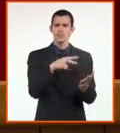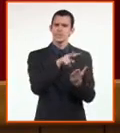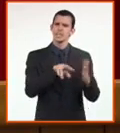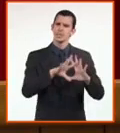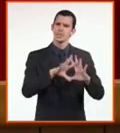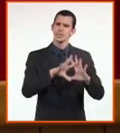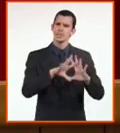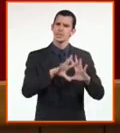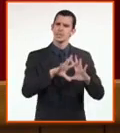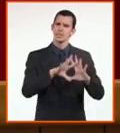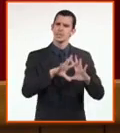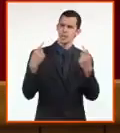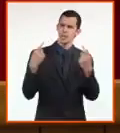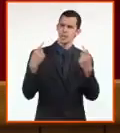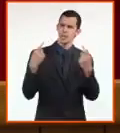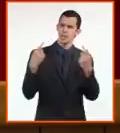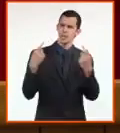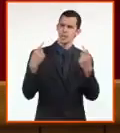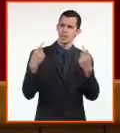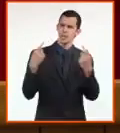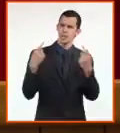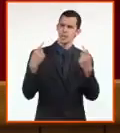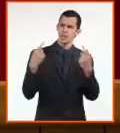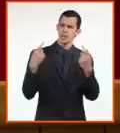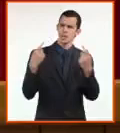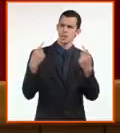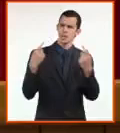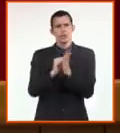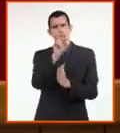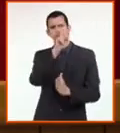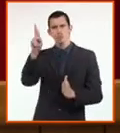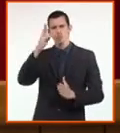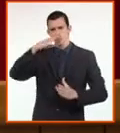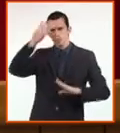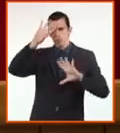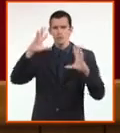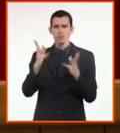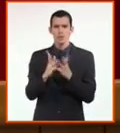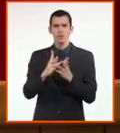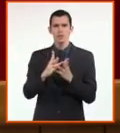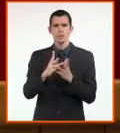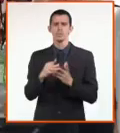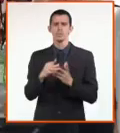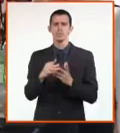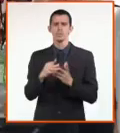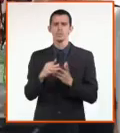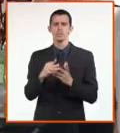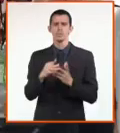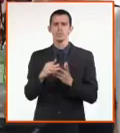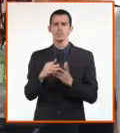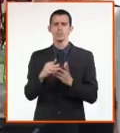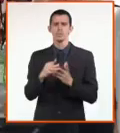Revolución como el más digno resultado del programa político del pueblo cubano.